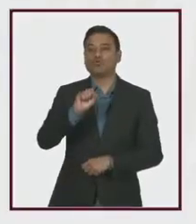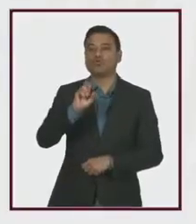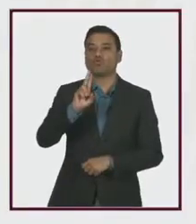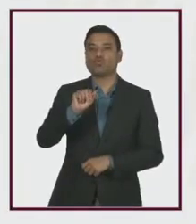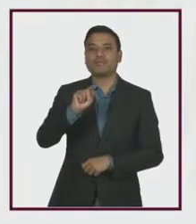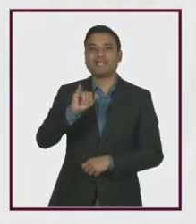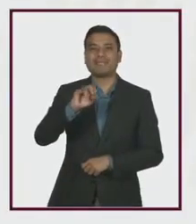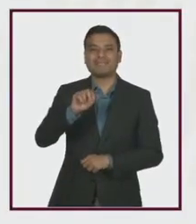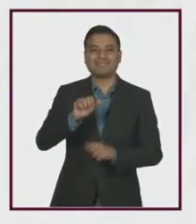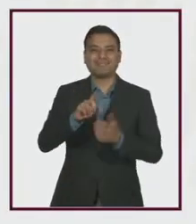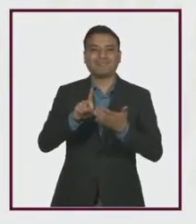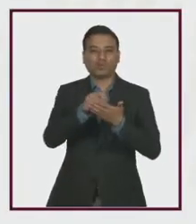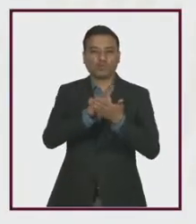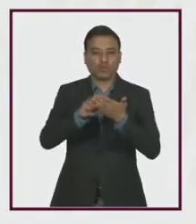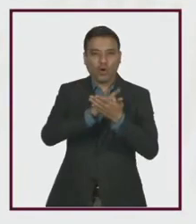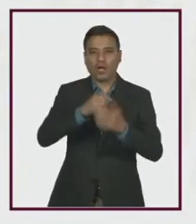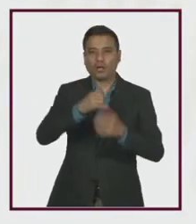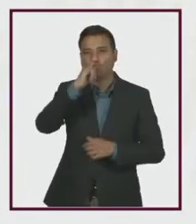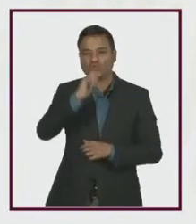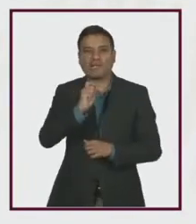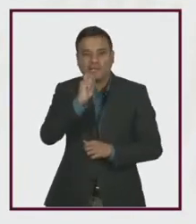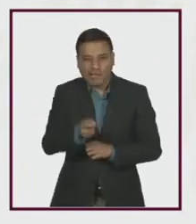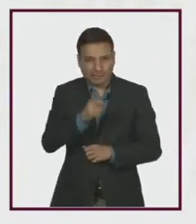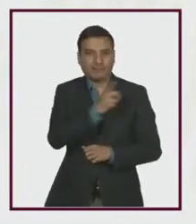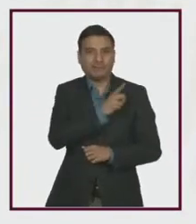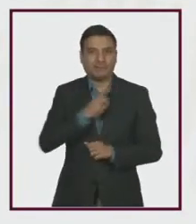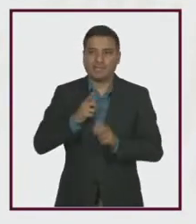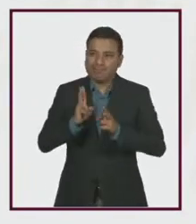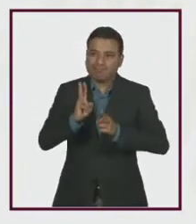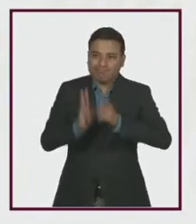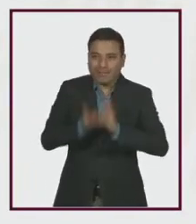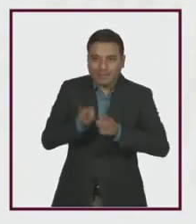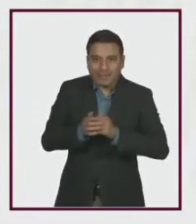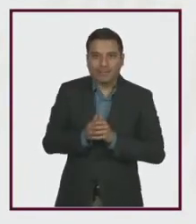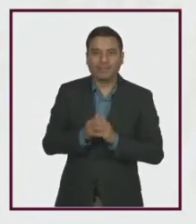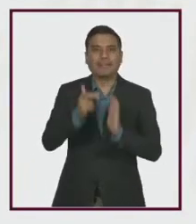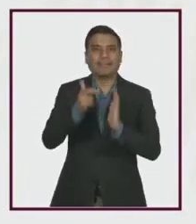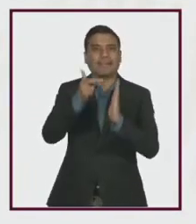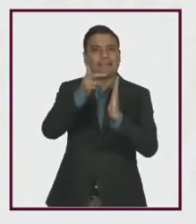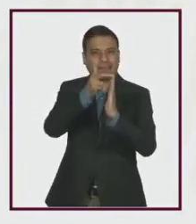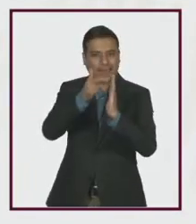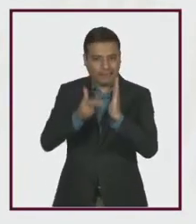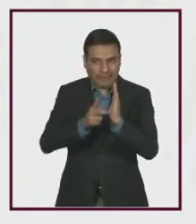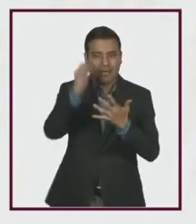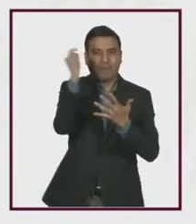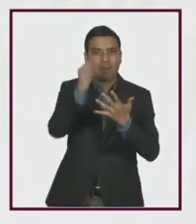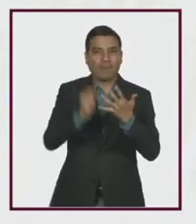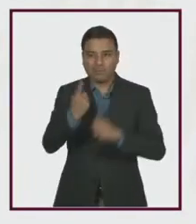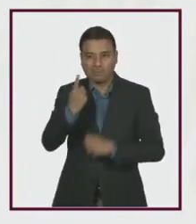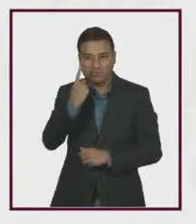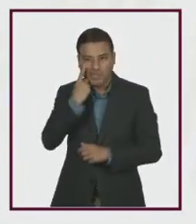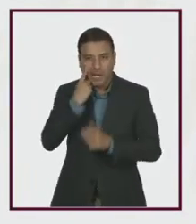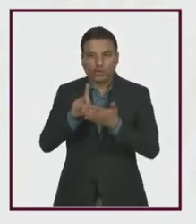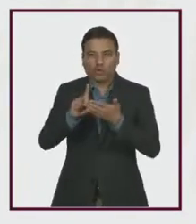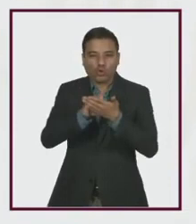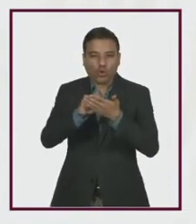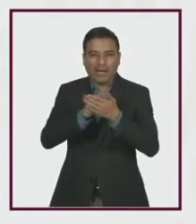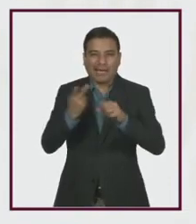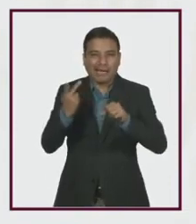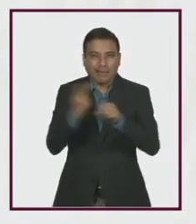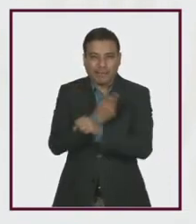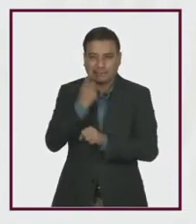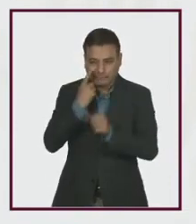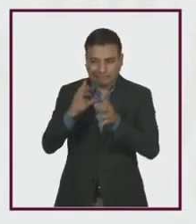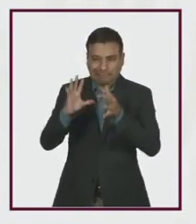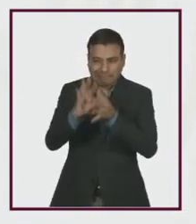en casa sobre lo que es consumir o no consumir drogas, platiquemos sobre las consecuencias de las drogas en la escuela como justo se va a